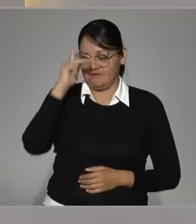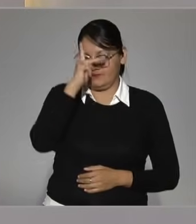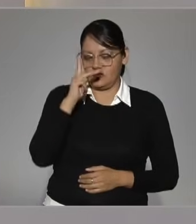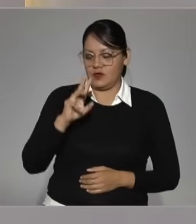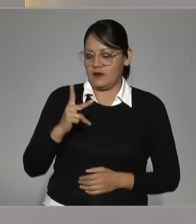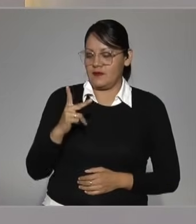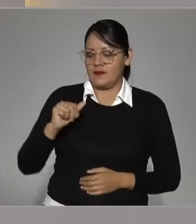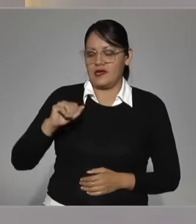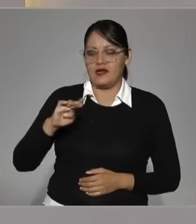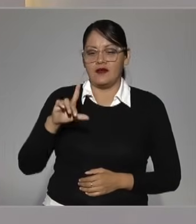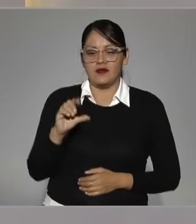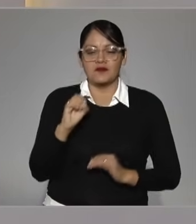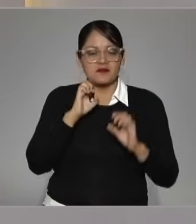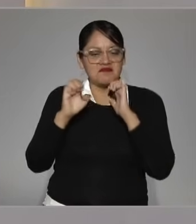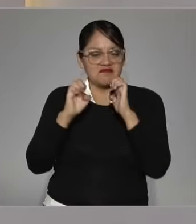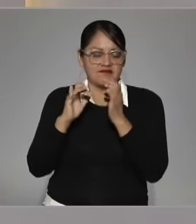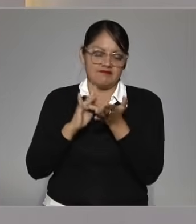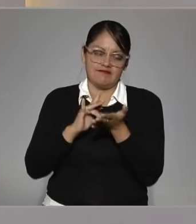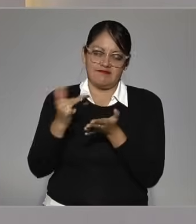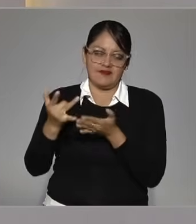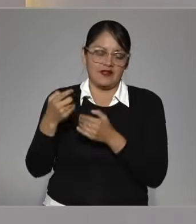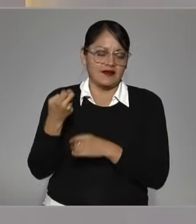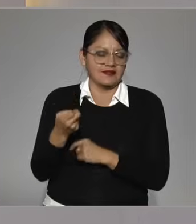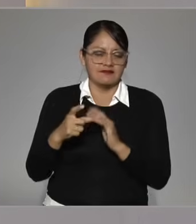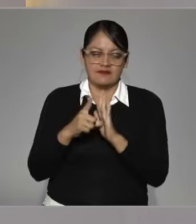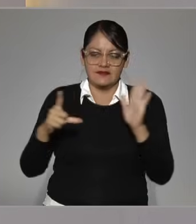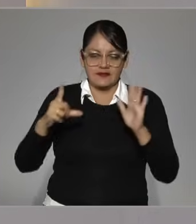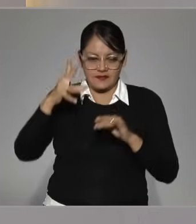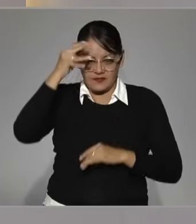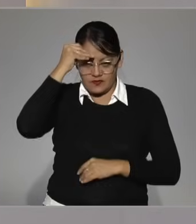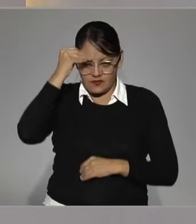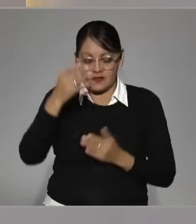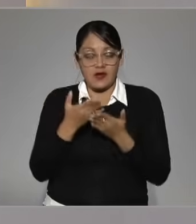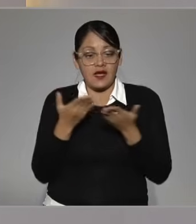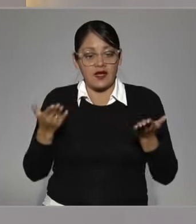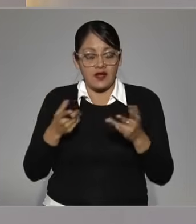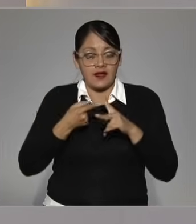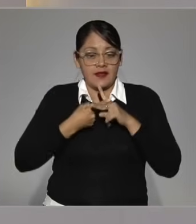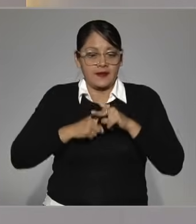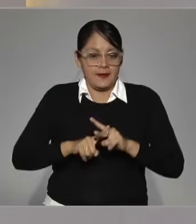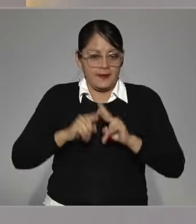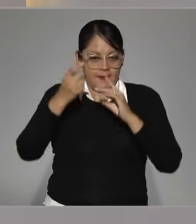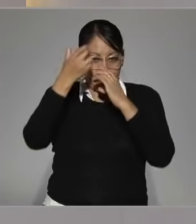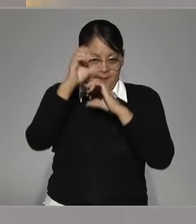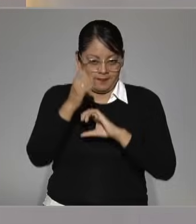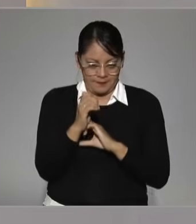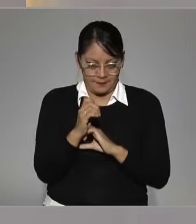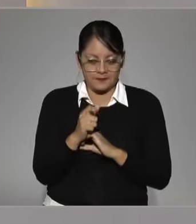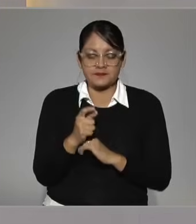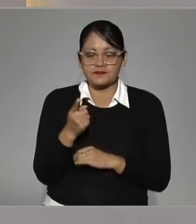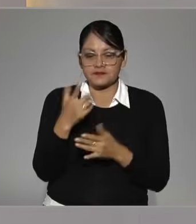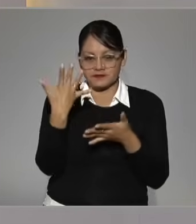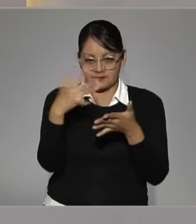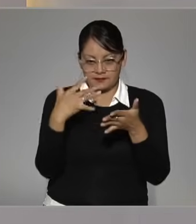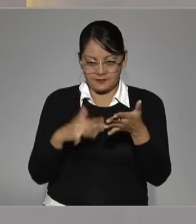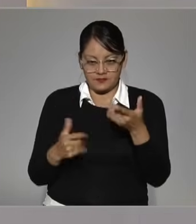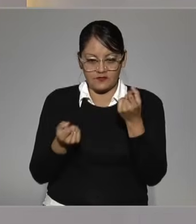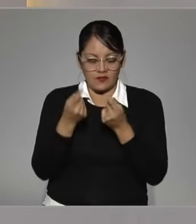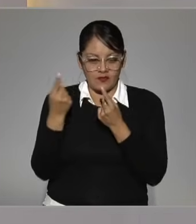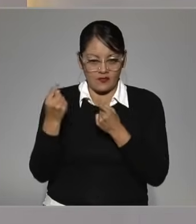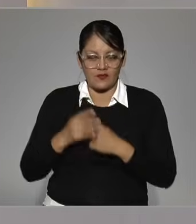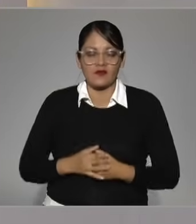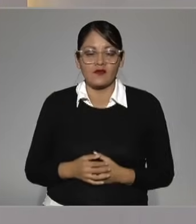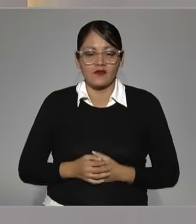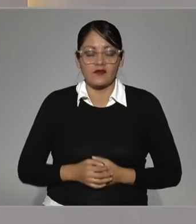esta entrevista tan aleccionadora para todos. Vamos a comentar algunos, más bien a leer algunos comentarios que nos han